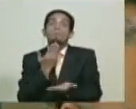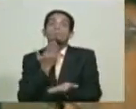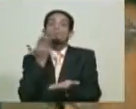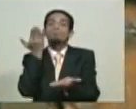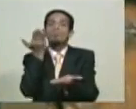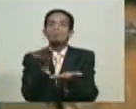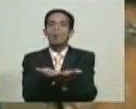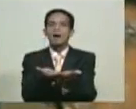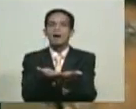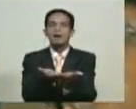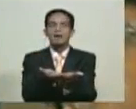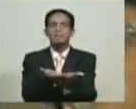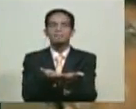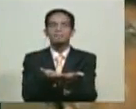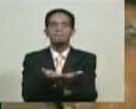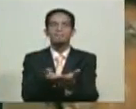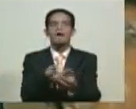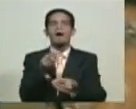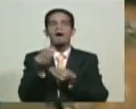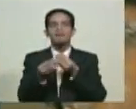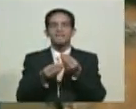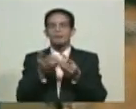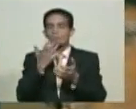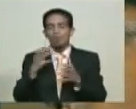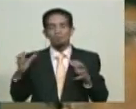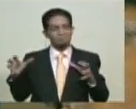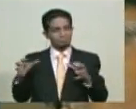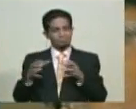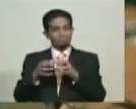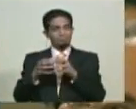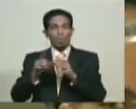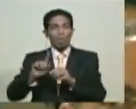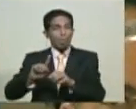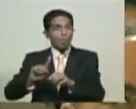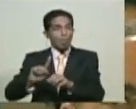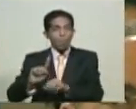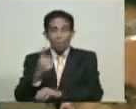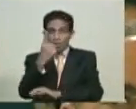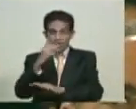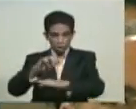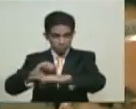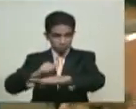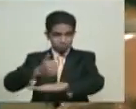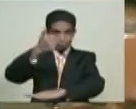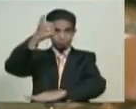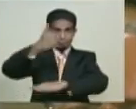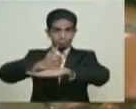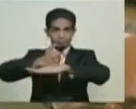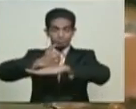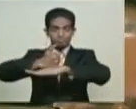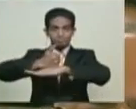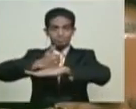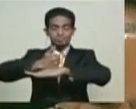se constituya un órgano único rector de las carteras dirigidas,